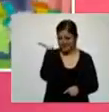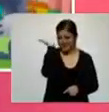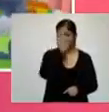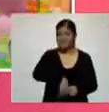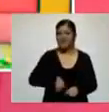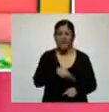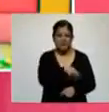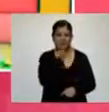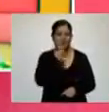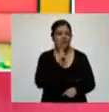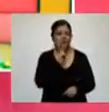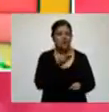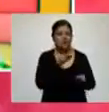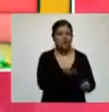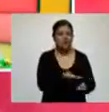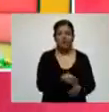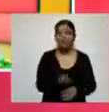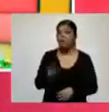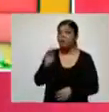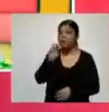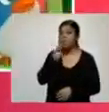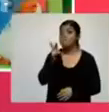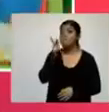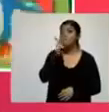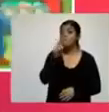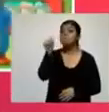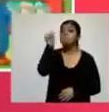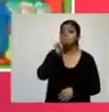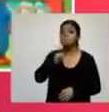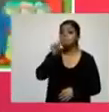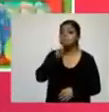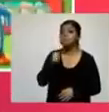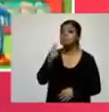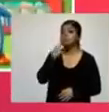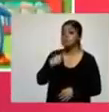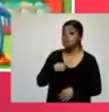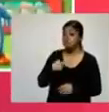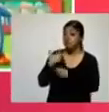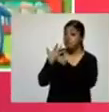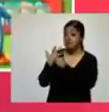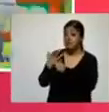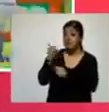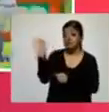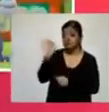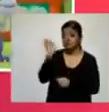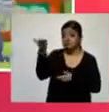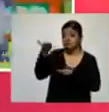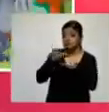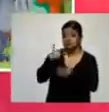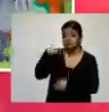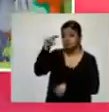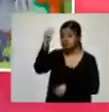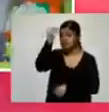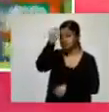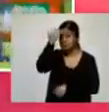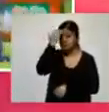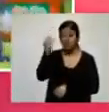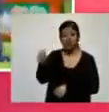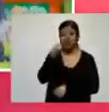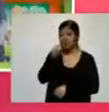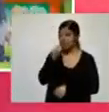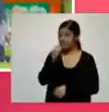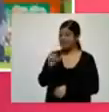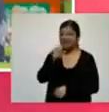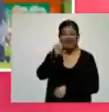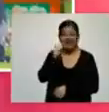y pruébenlos! ¡Mamá y papá! Siempre nos dicen, si se acerca un desconocido, nunca coma nada de